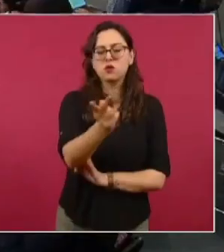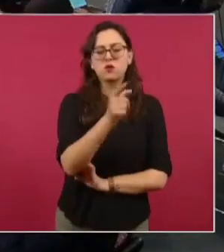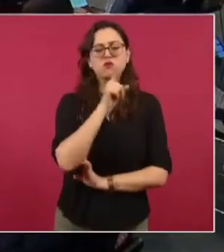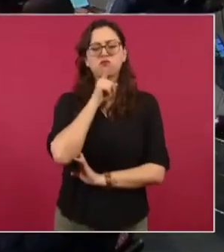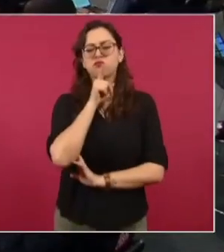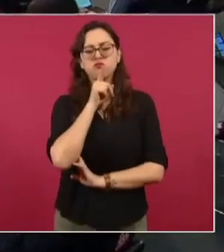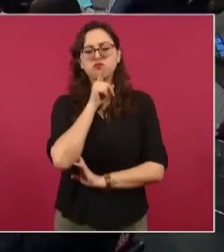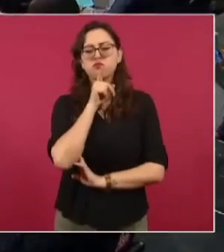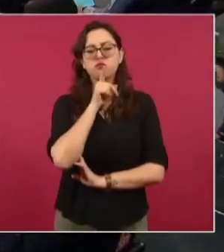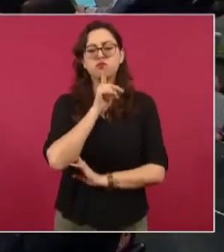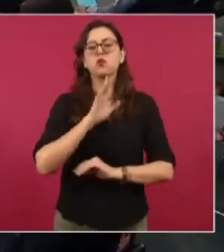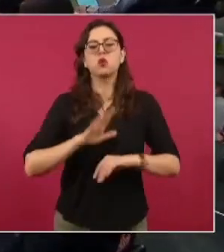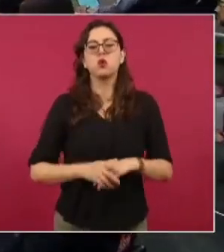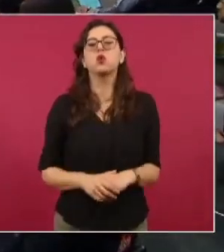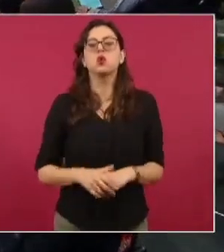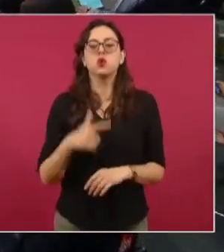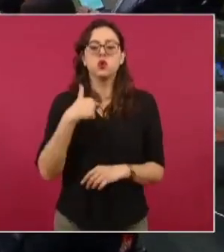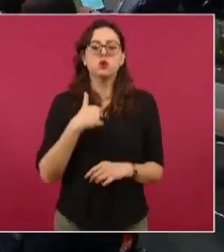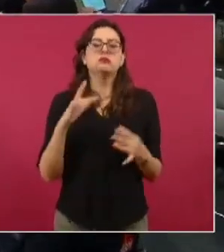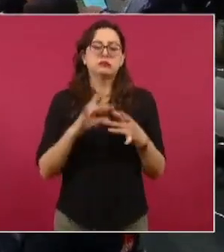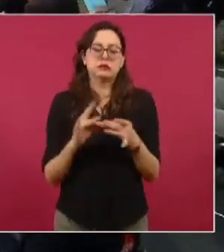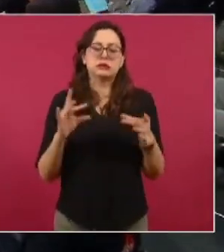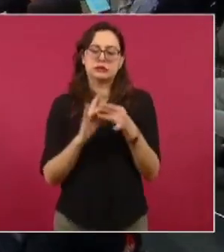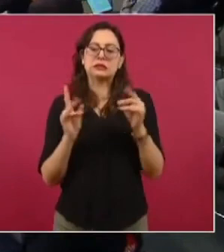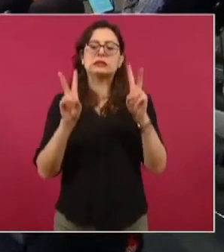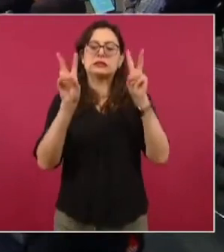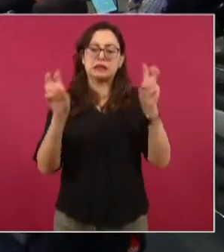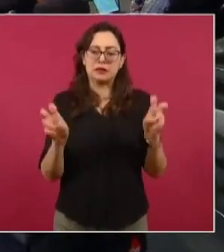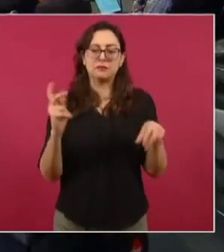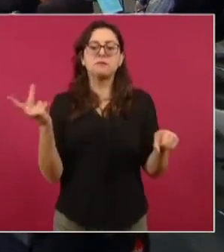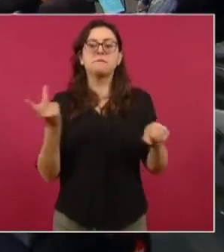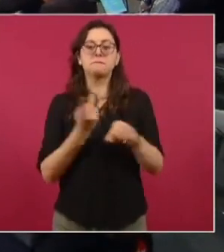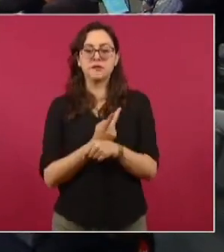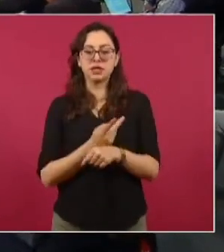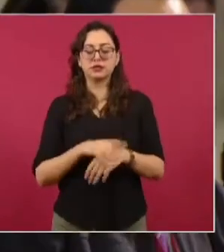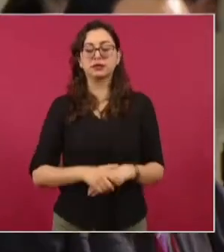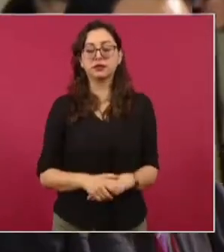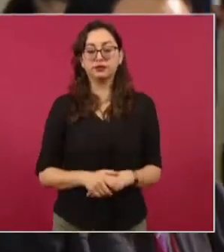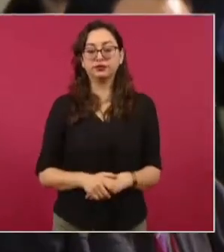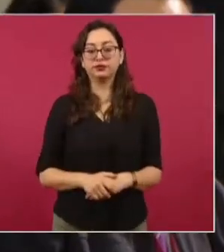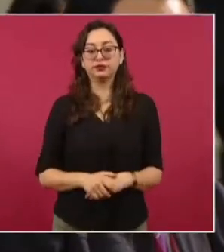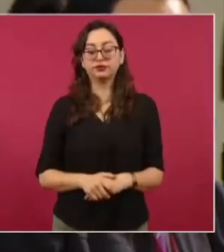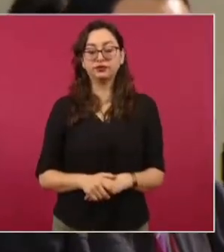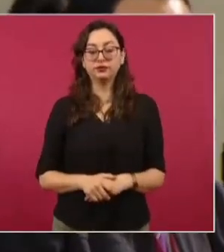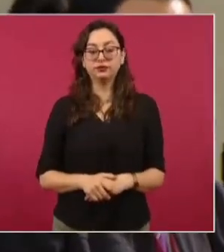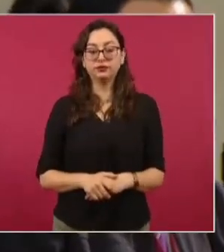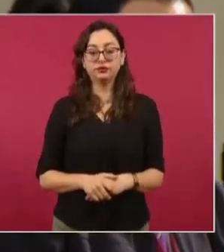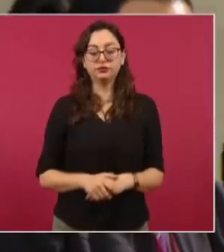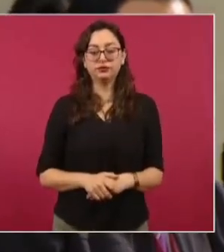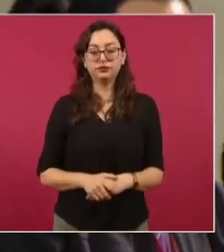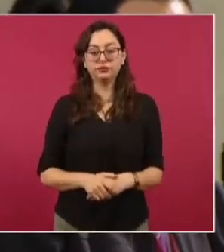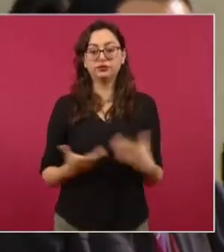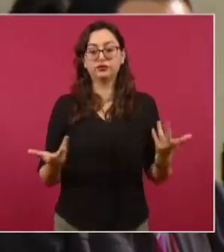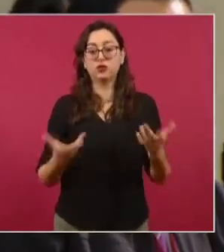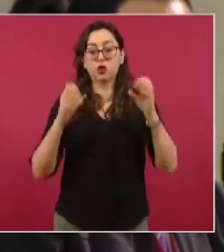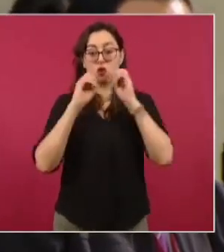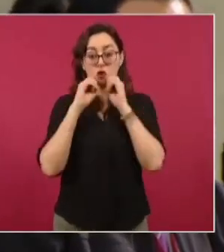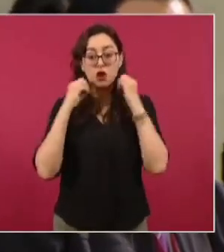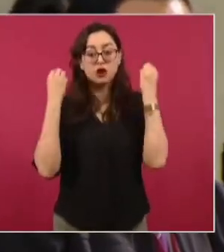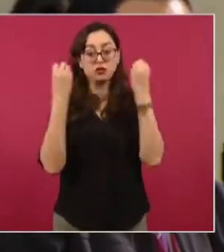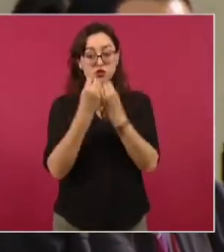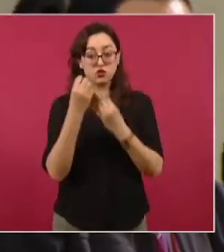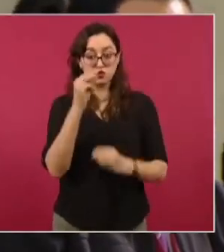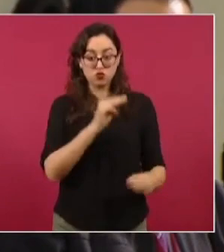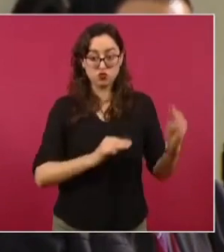el día de hoy es un planteamiento que están haciendo hoy la organización campesina de la Sierra Azul no es la primera vez que se